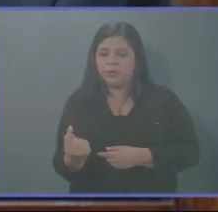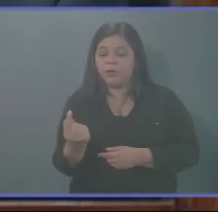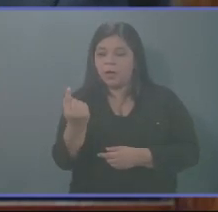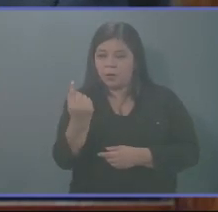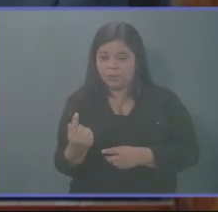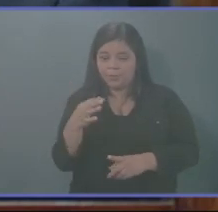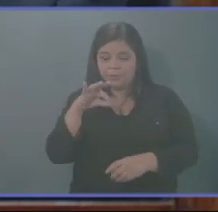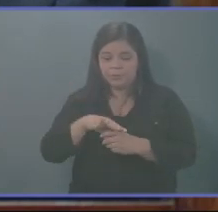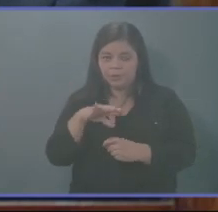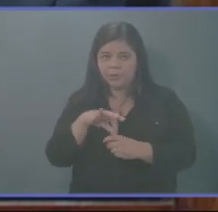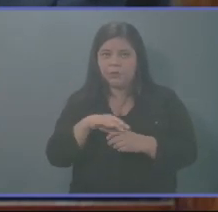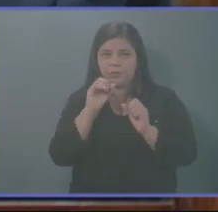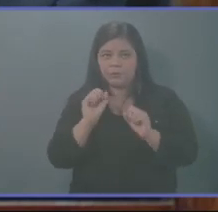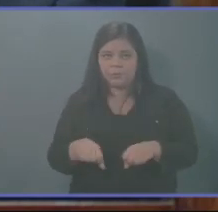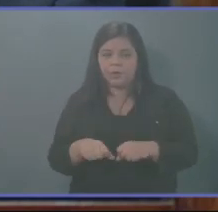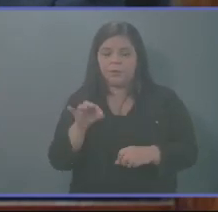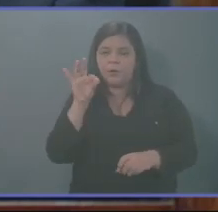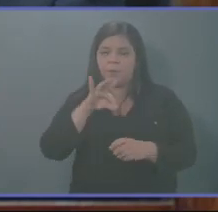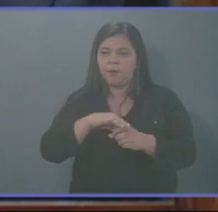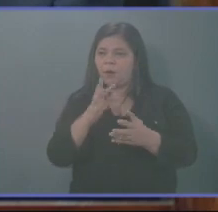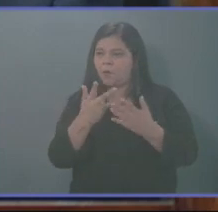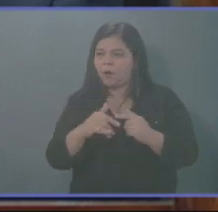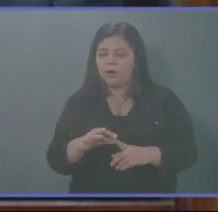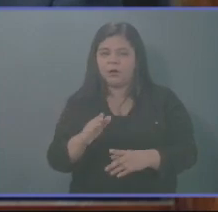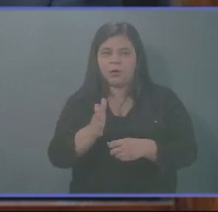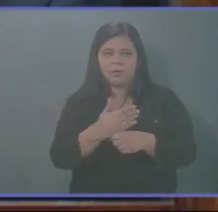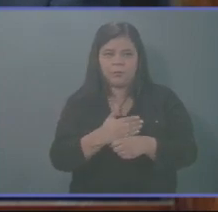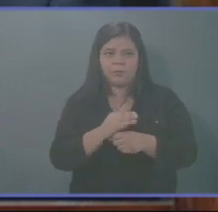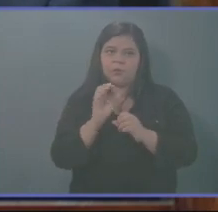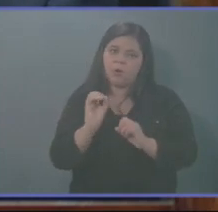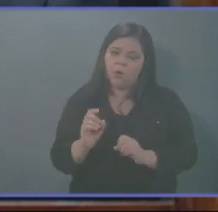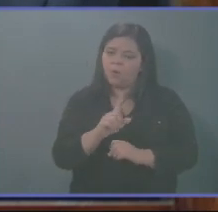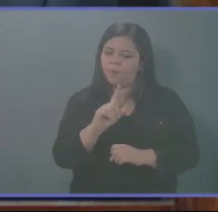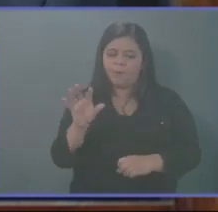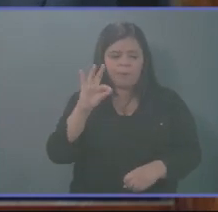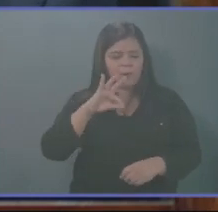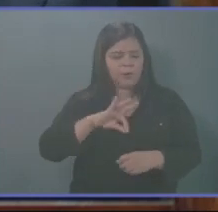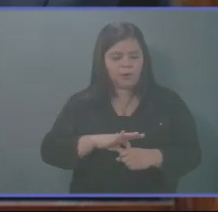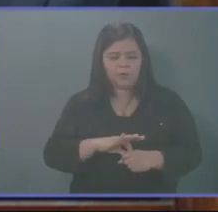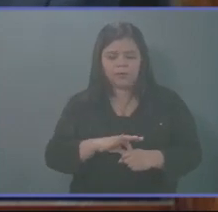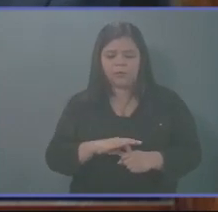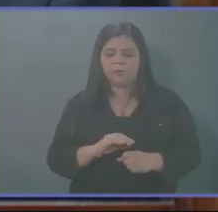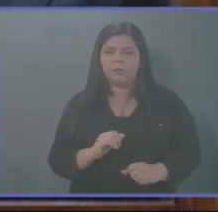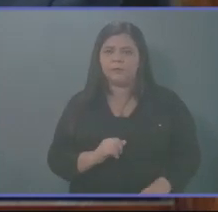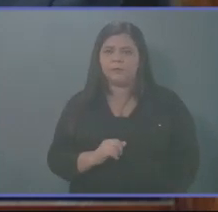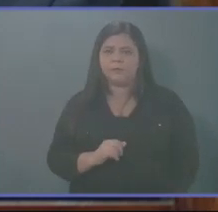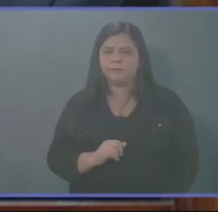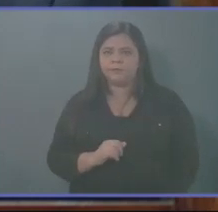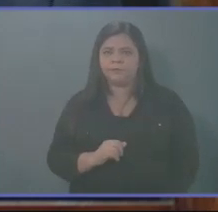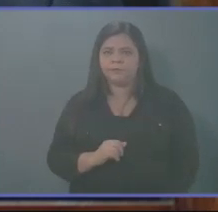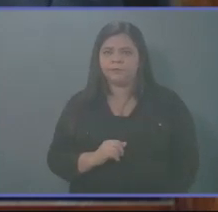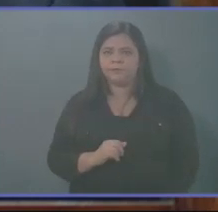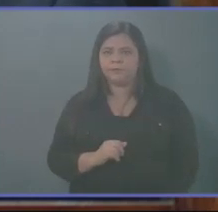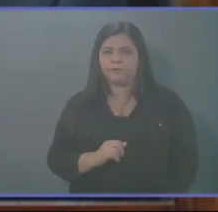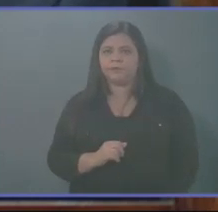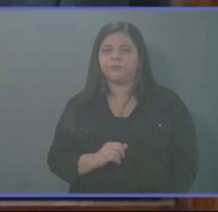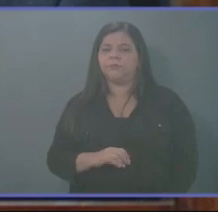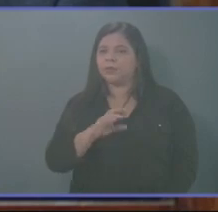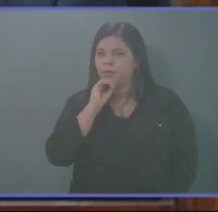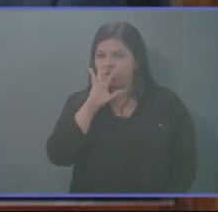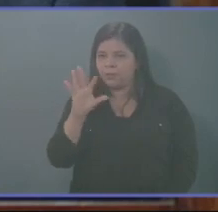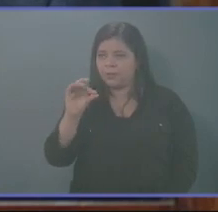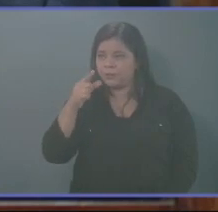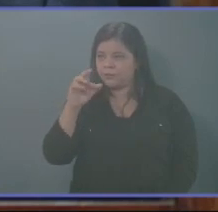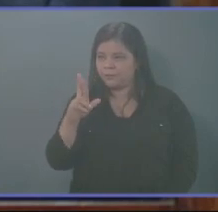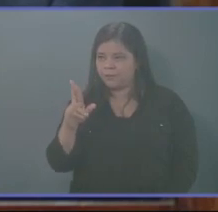elector a votar por determinado partido o candidato o para abstenerse de votar o anular su voto. Argumenta la